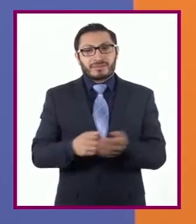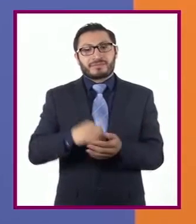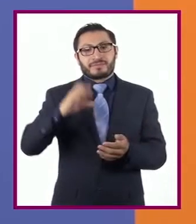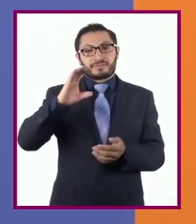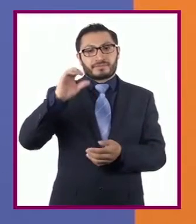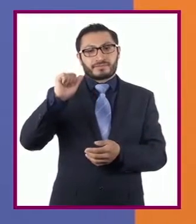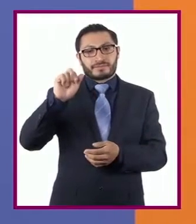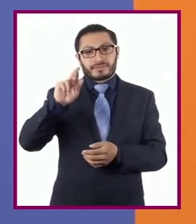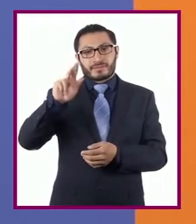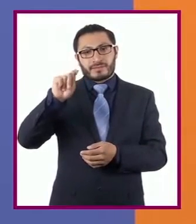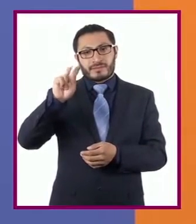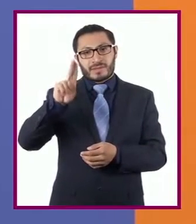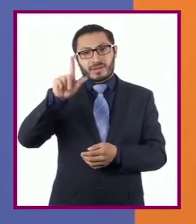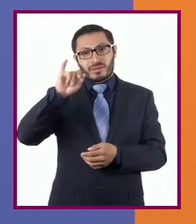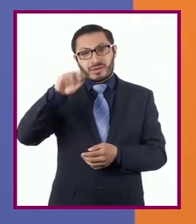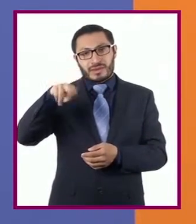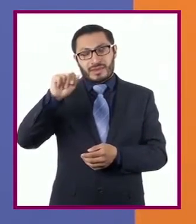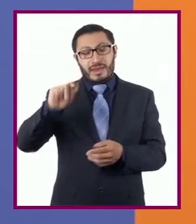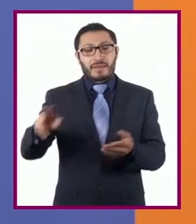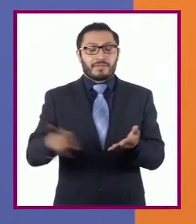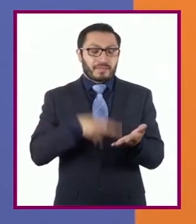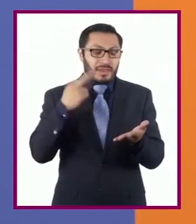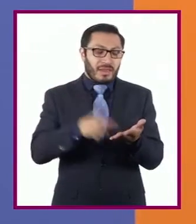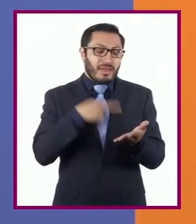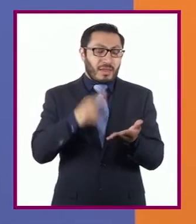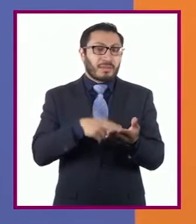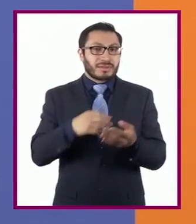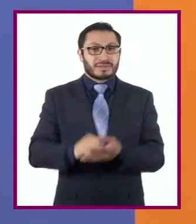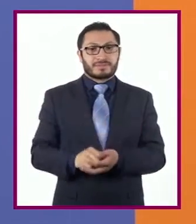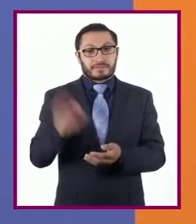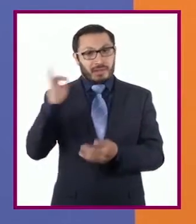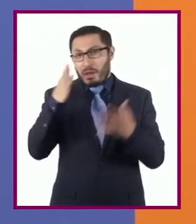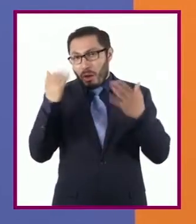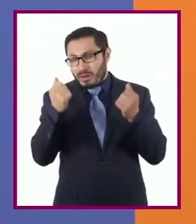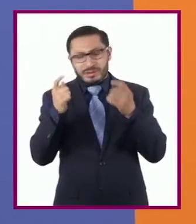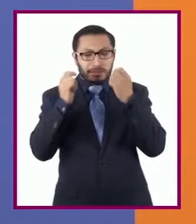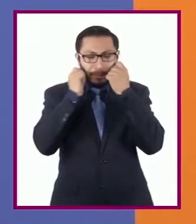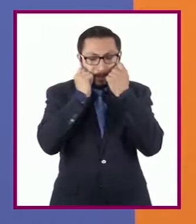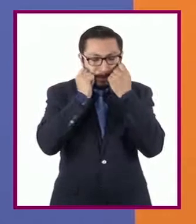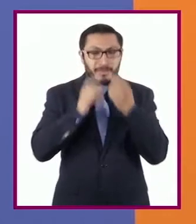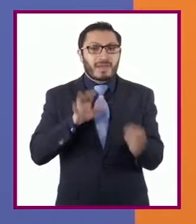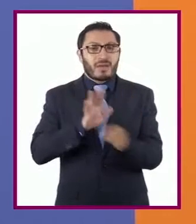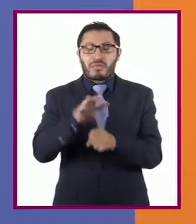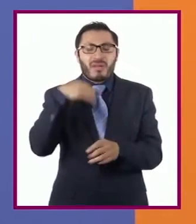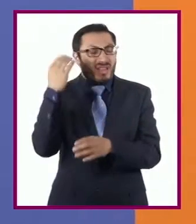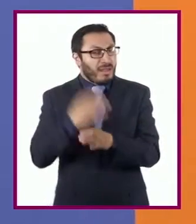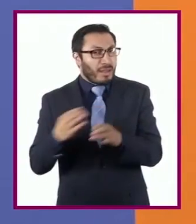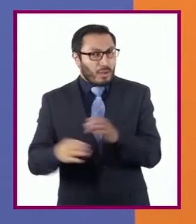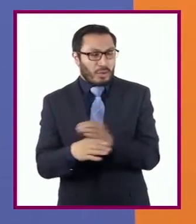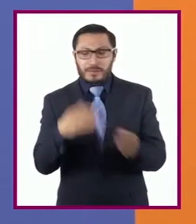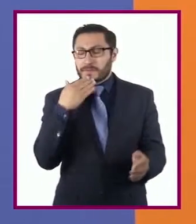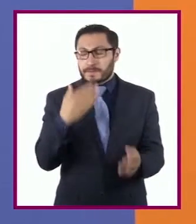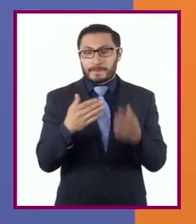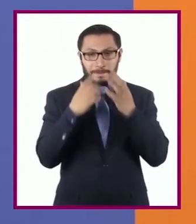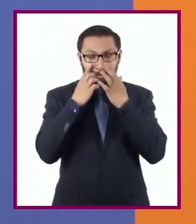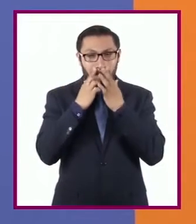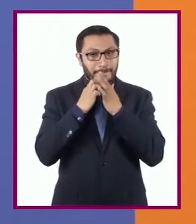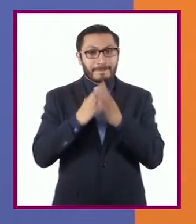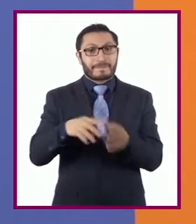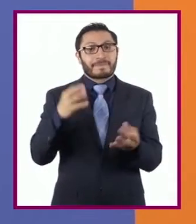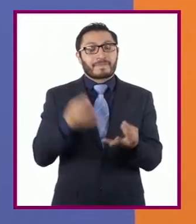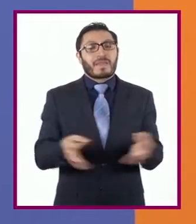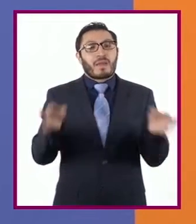blancas, revistas, si las tienen a la mano. Si no las tienen, no se preocupen. Lo que tengan a la mano es suficiente. Lo importante es